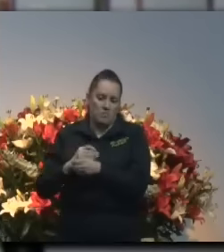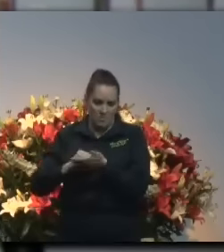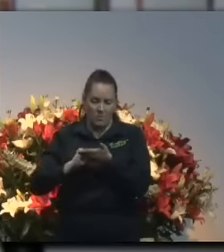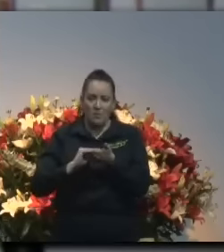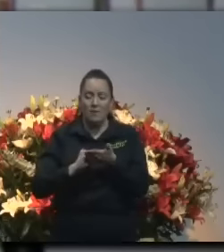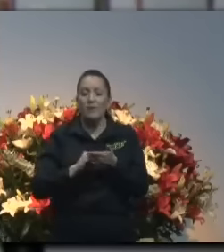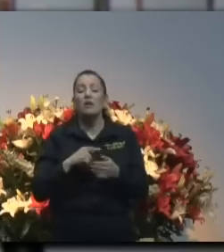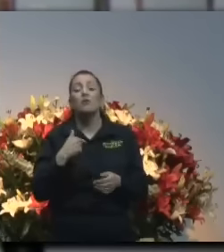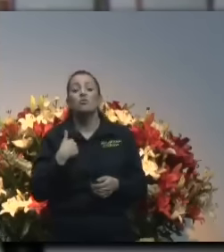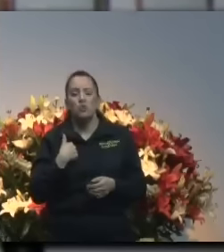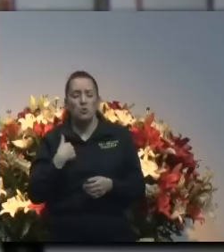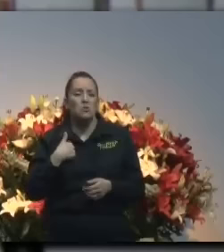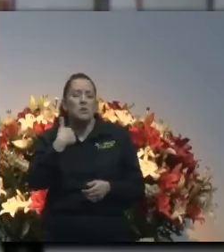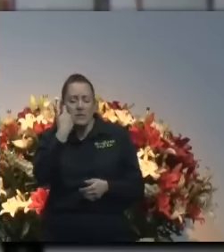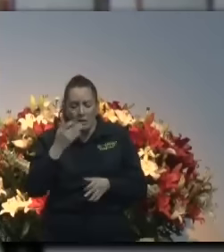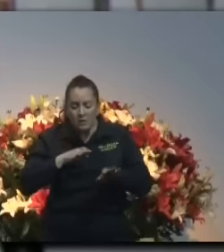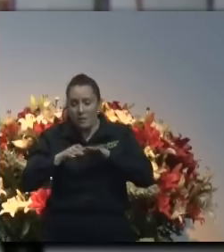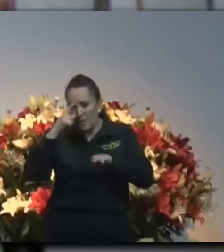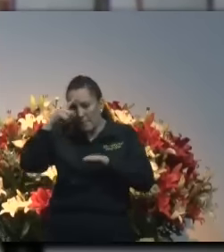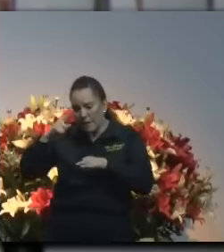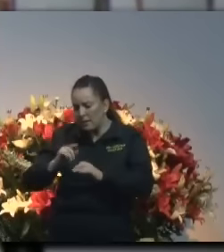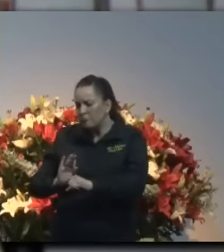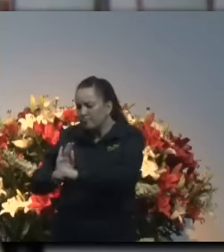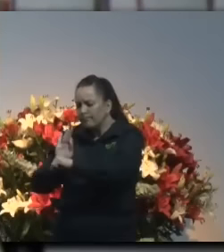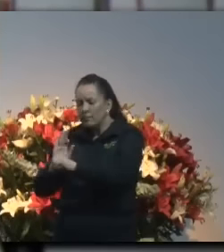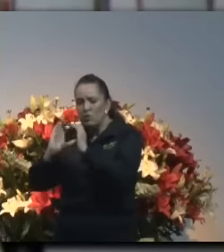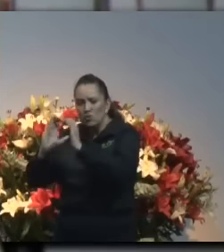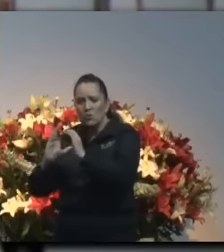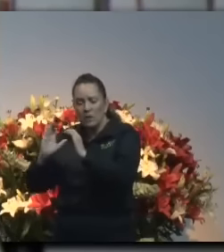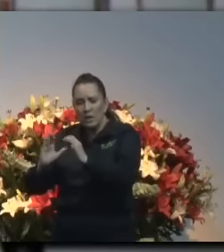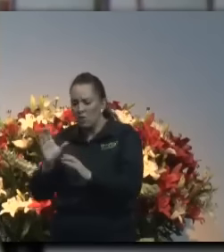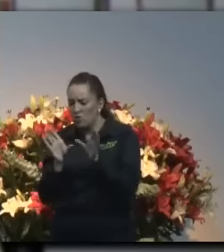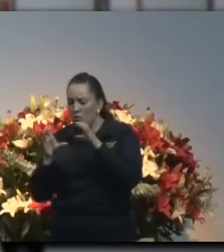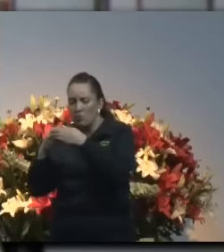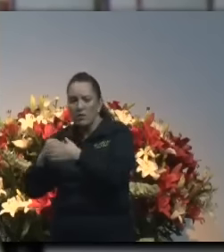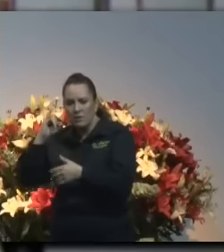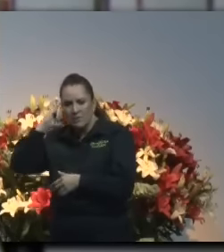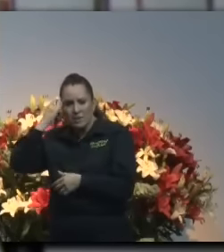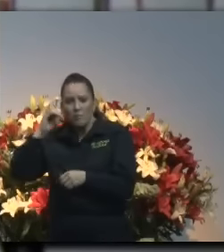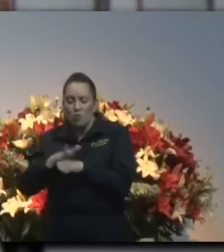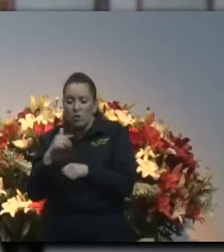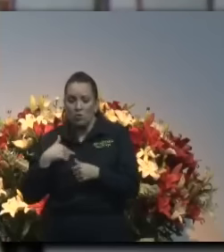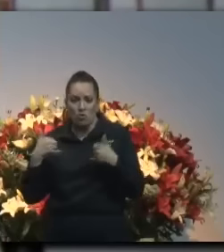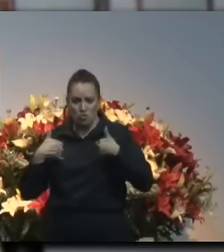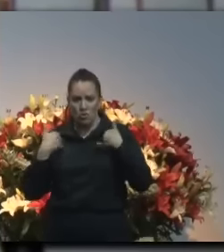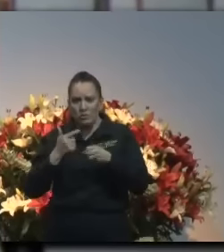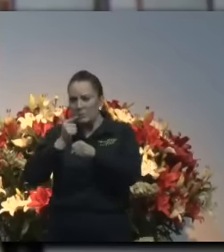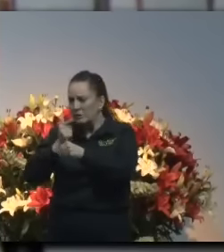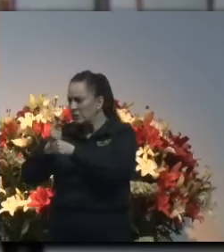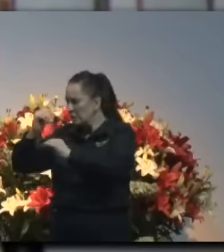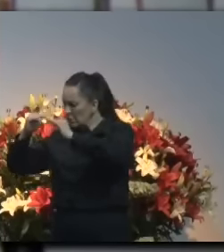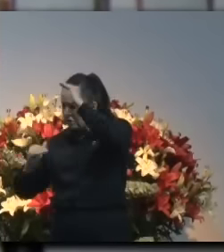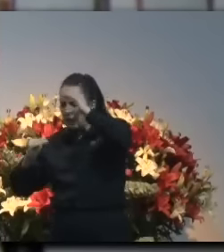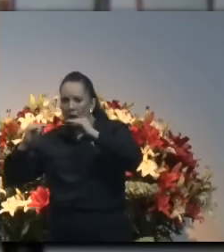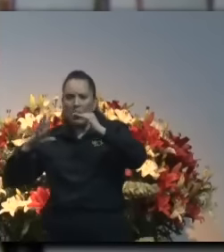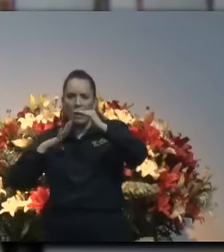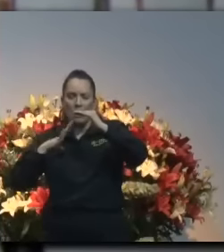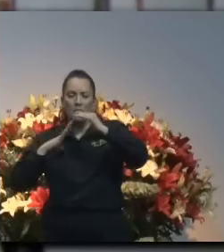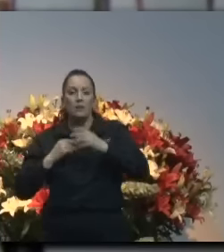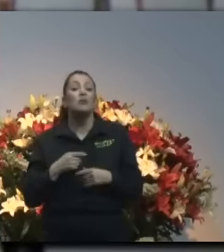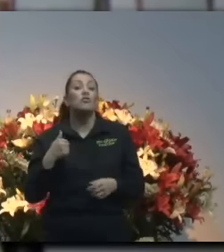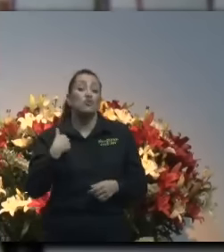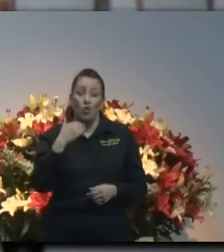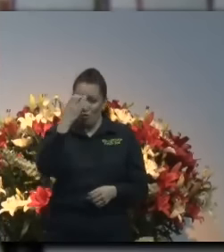indígenas me nació cuando era muy joven, de darme cuenta de la desigualdad. Soy una mujer que conoce la